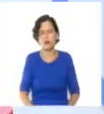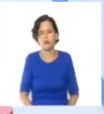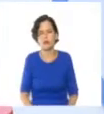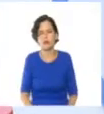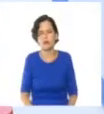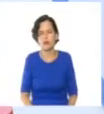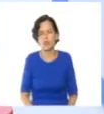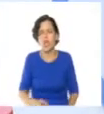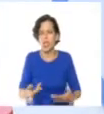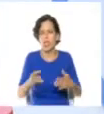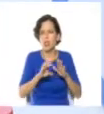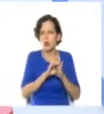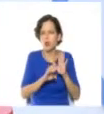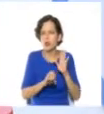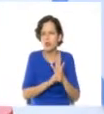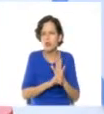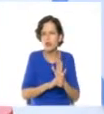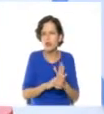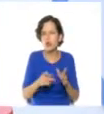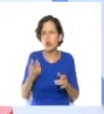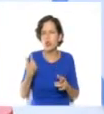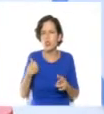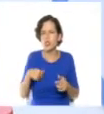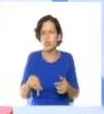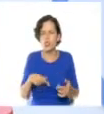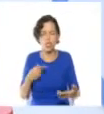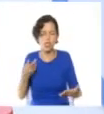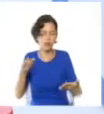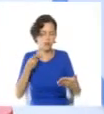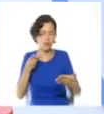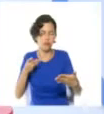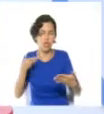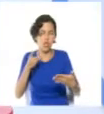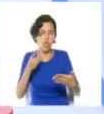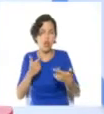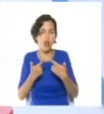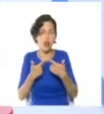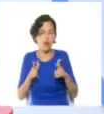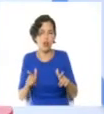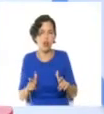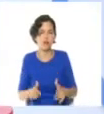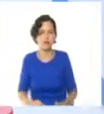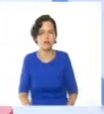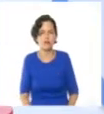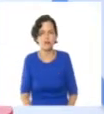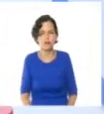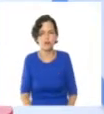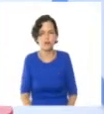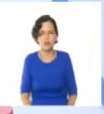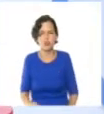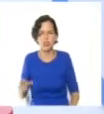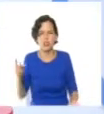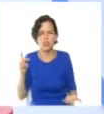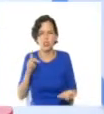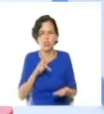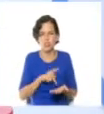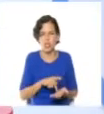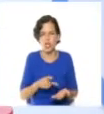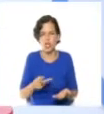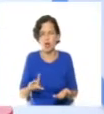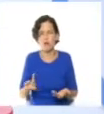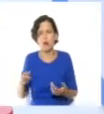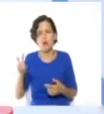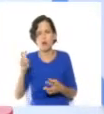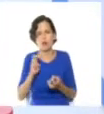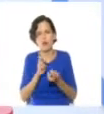Betancourt. Esta es una constitución que tiene un matiz totalmente liberal. Y llegamos a nuestro